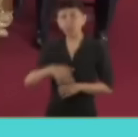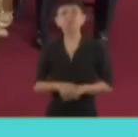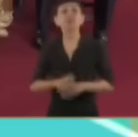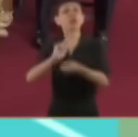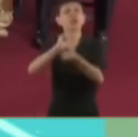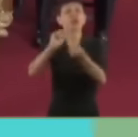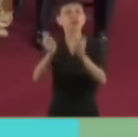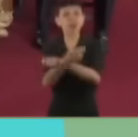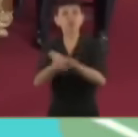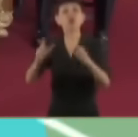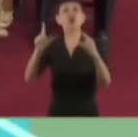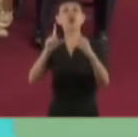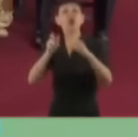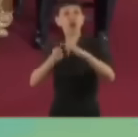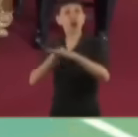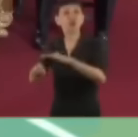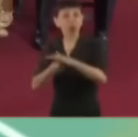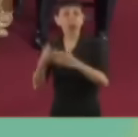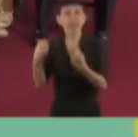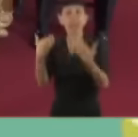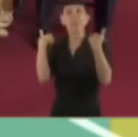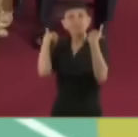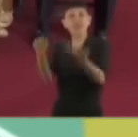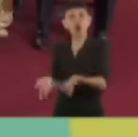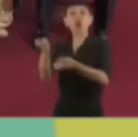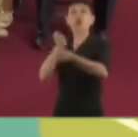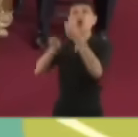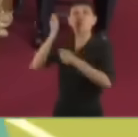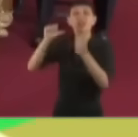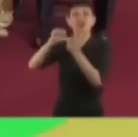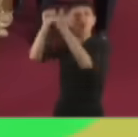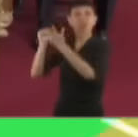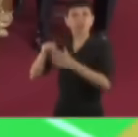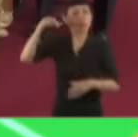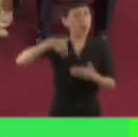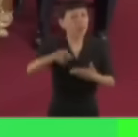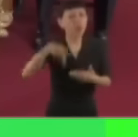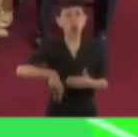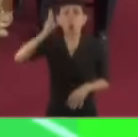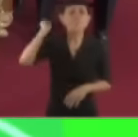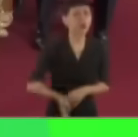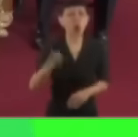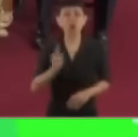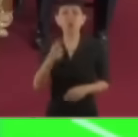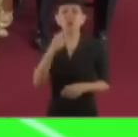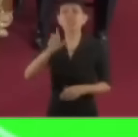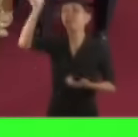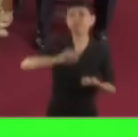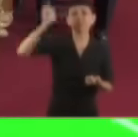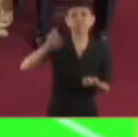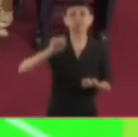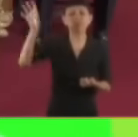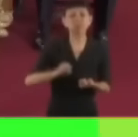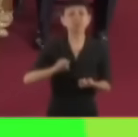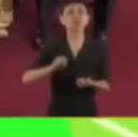la respuesta, no. Pero ¿saben qué? Va a ser legal hasta que se demuestre lo contrario. Digámoslo de este modo para que quede claro. Muchas de estas cuestiones terminarán en el